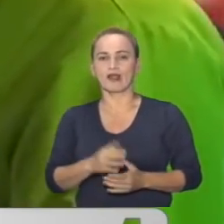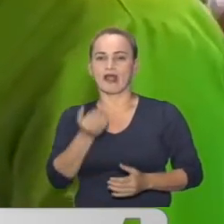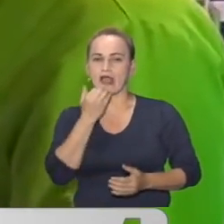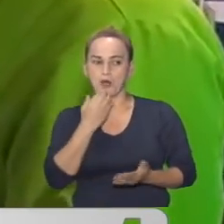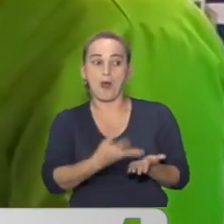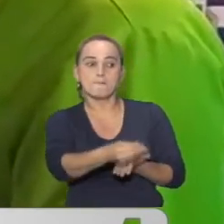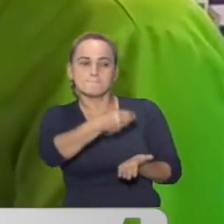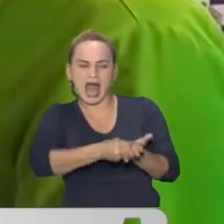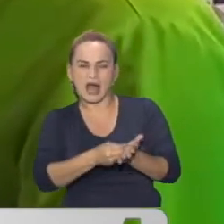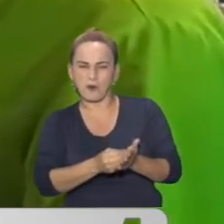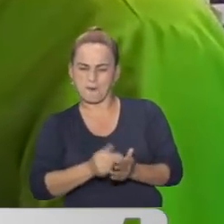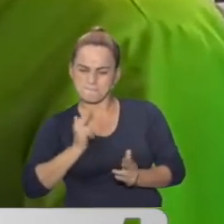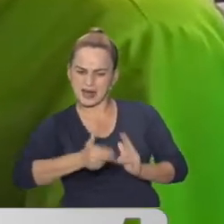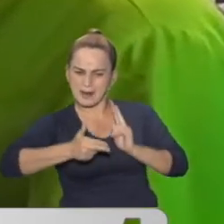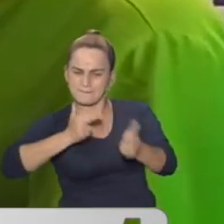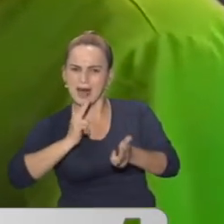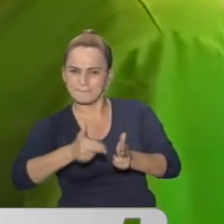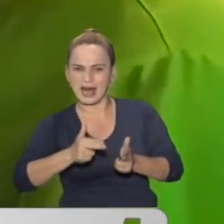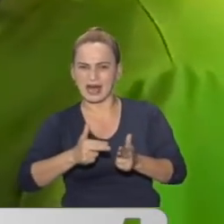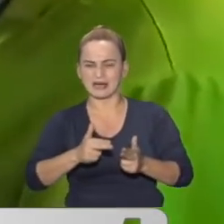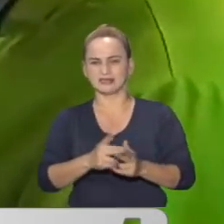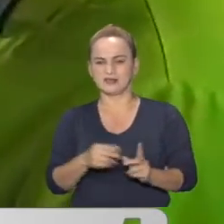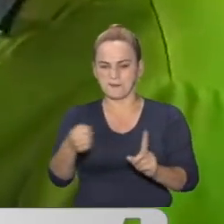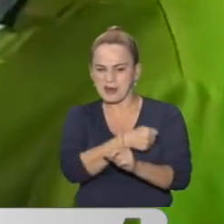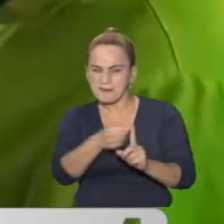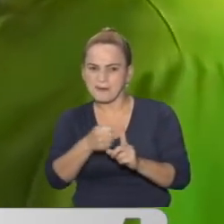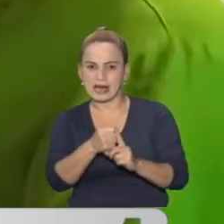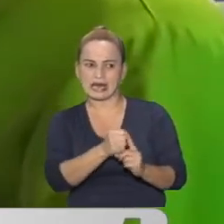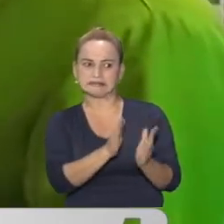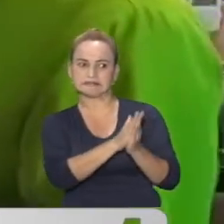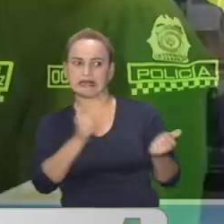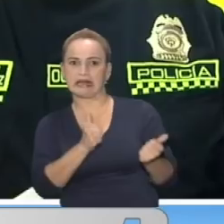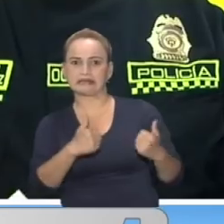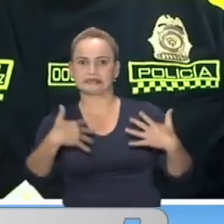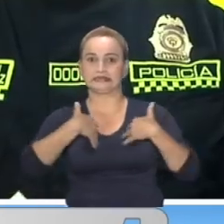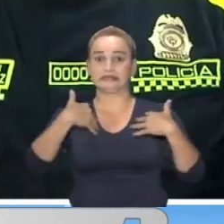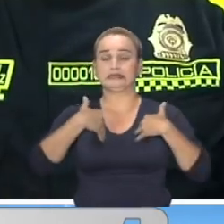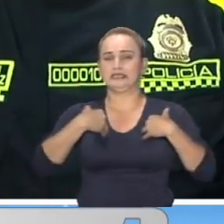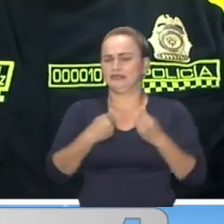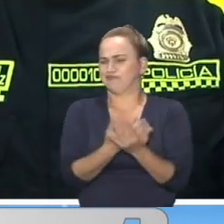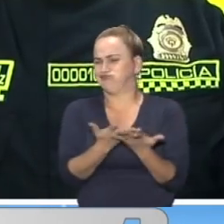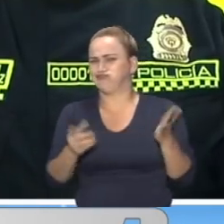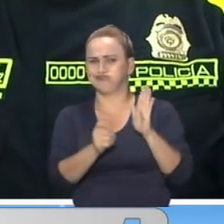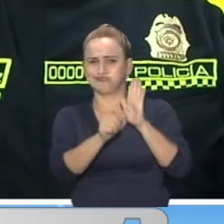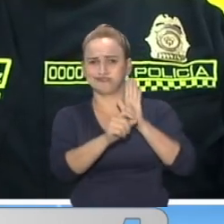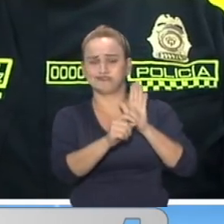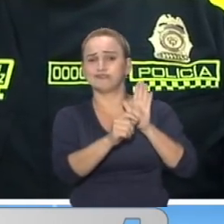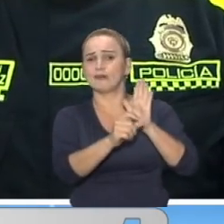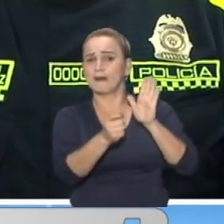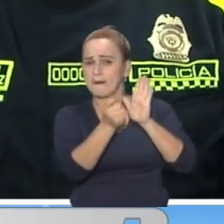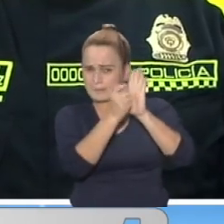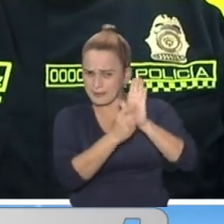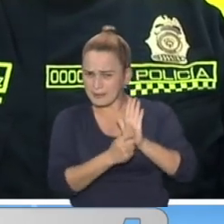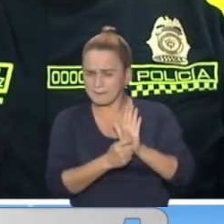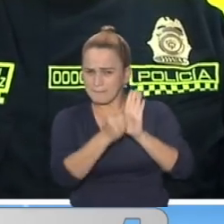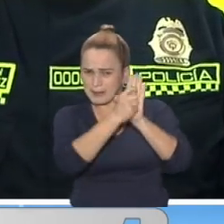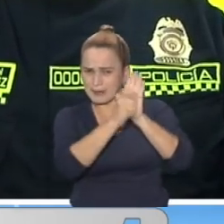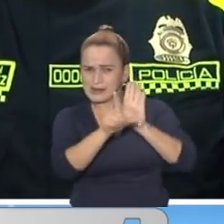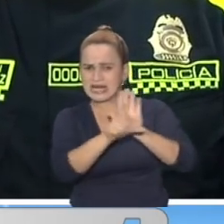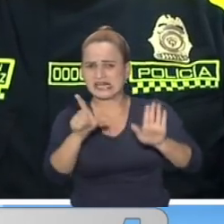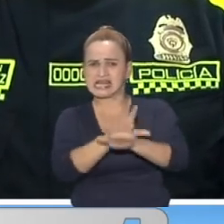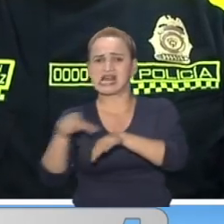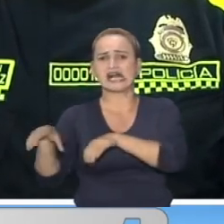Extorsión, homicidio, lesiones personales, amenazas y un sinnúmero de delitos que se estaban cometiendo en la